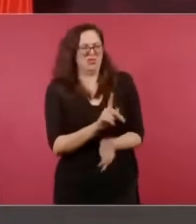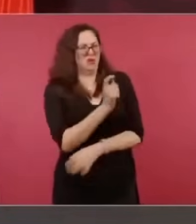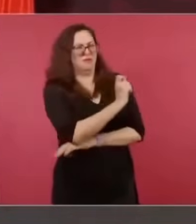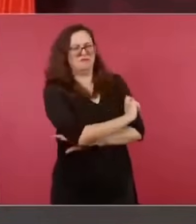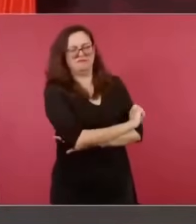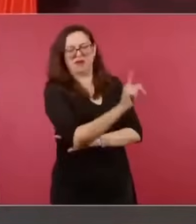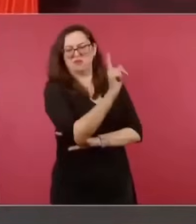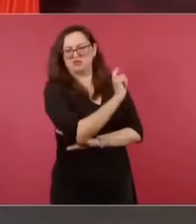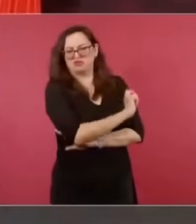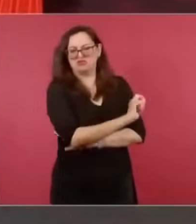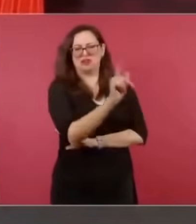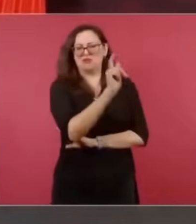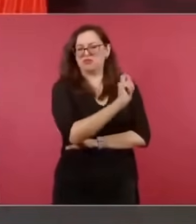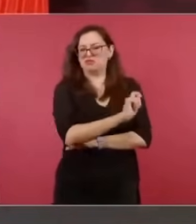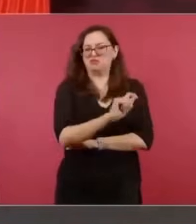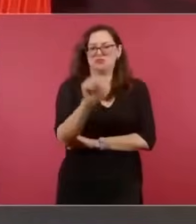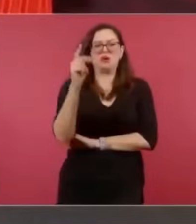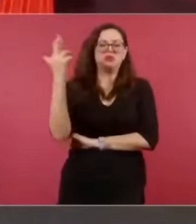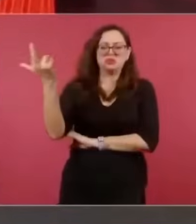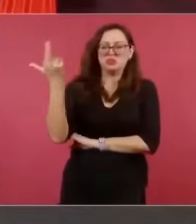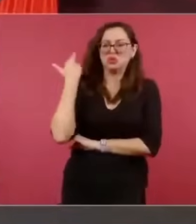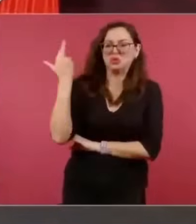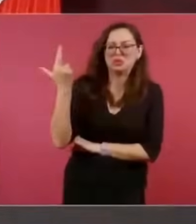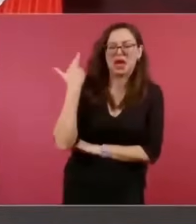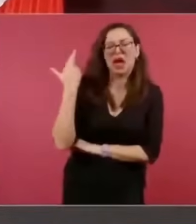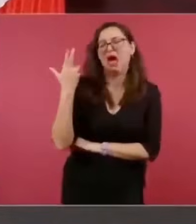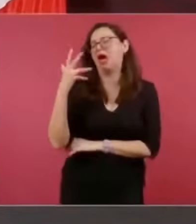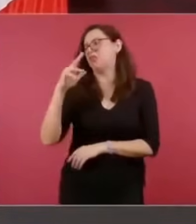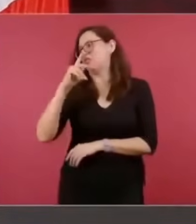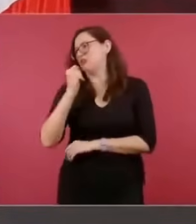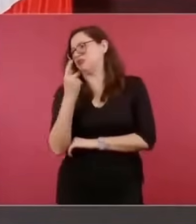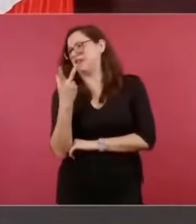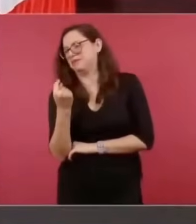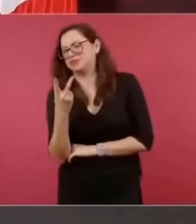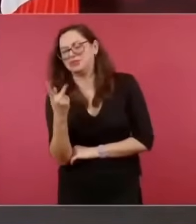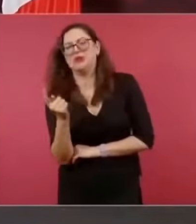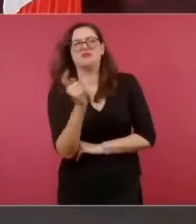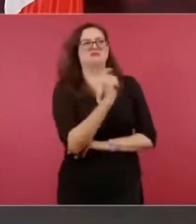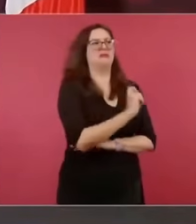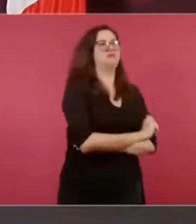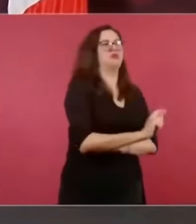y ya ni hablemos de las cadenas de radio y de televisión,